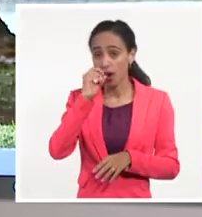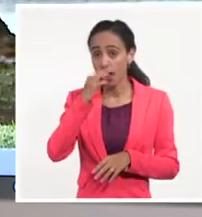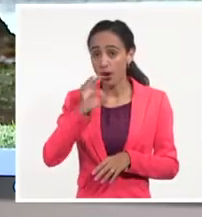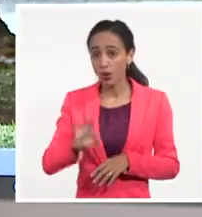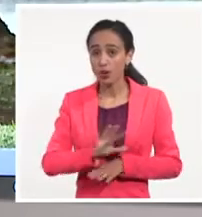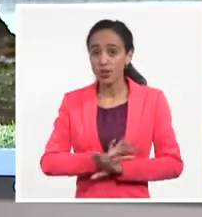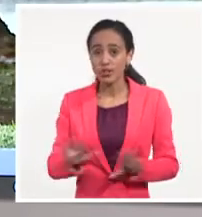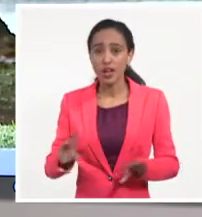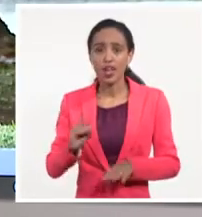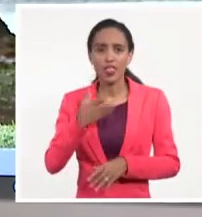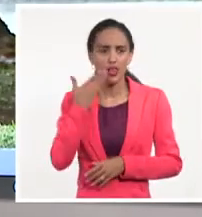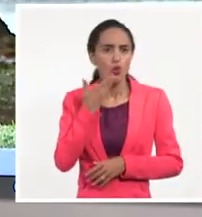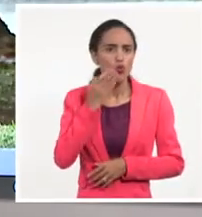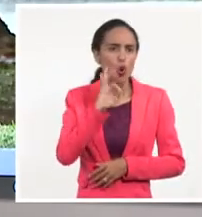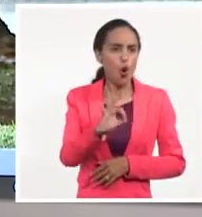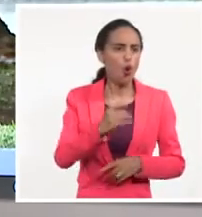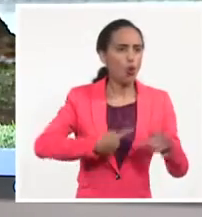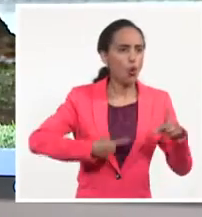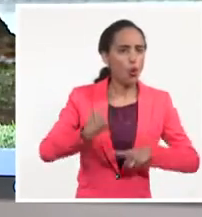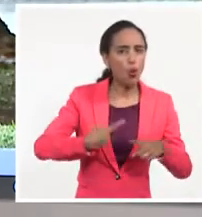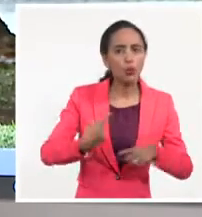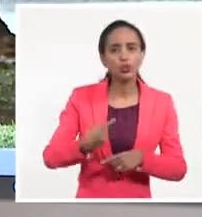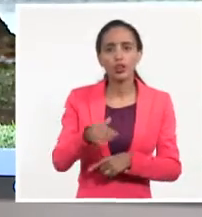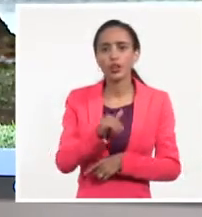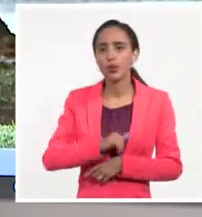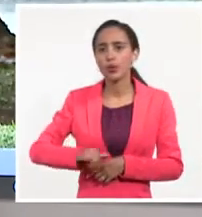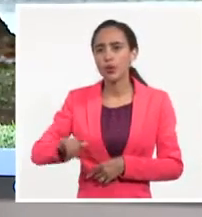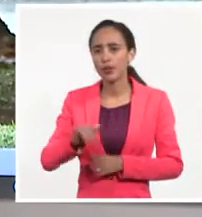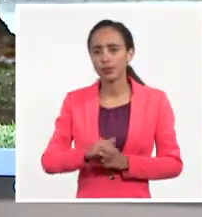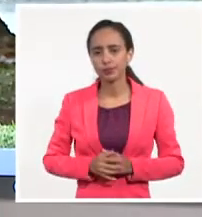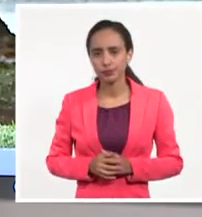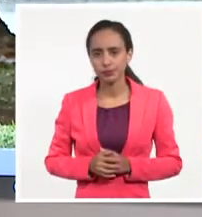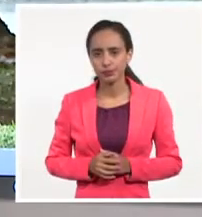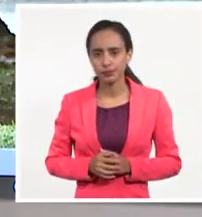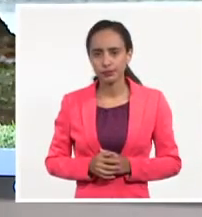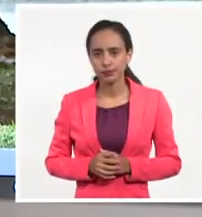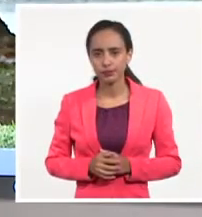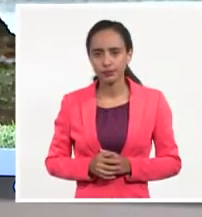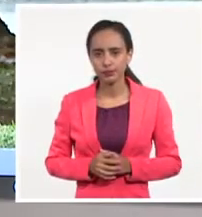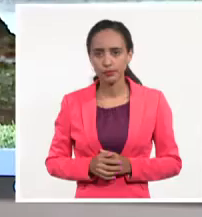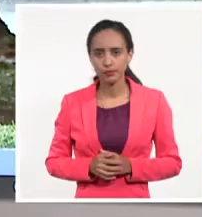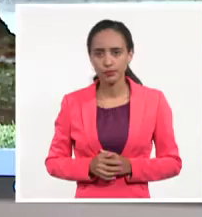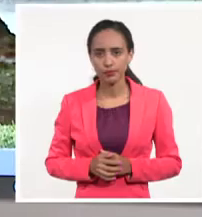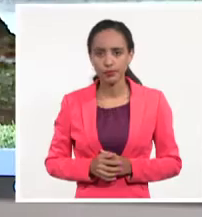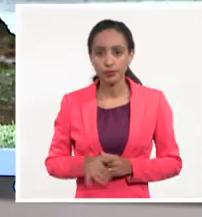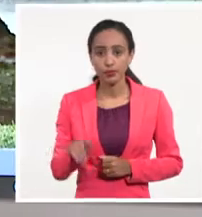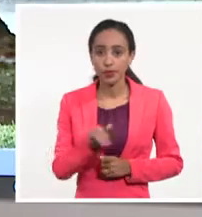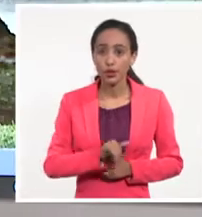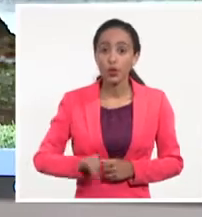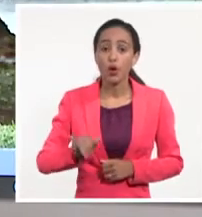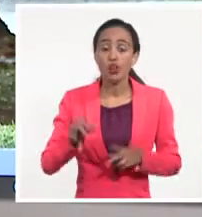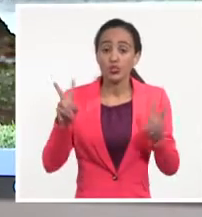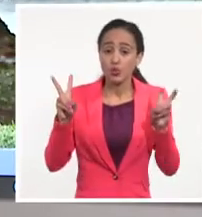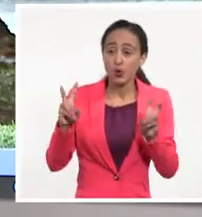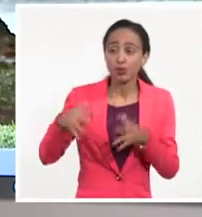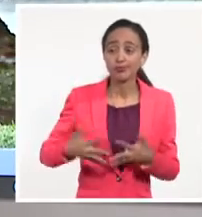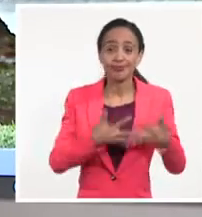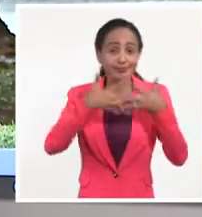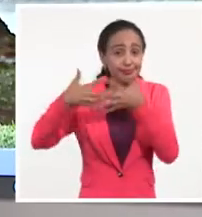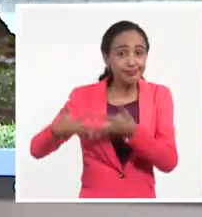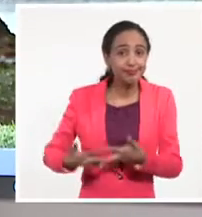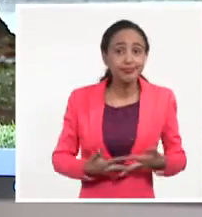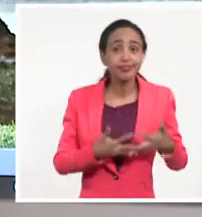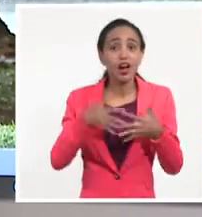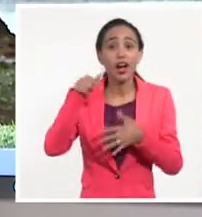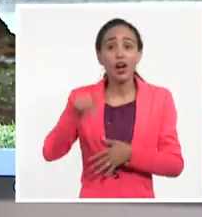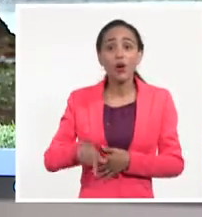normalizado el discurso de odio y cuando ni la supuestamente sólida institucionalidad estadounidense, que ahora en teoría no apoyaría